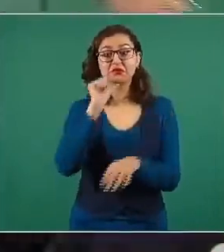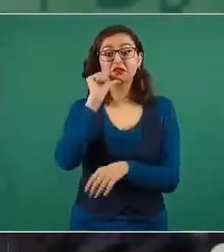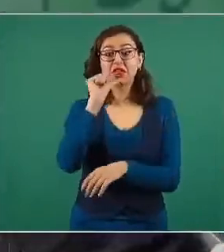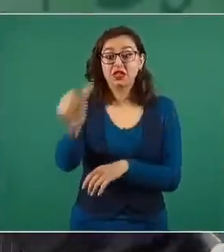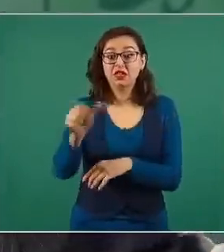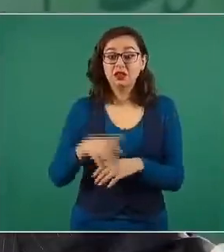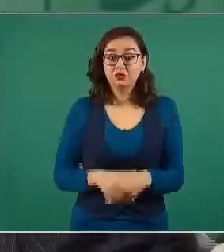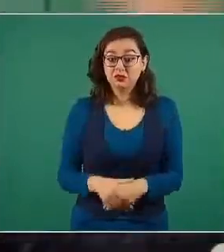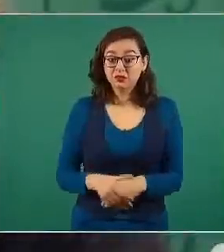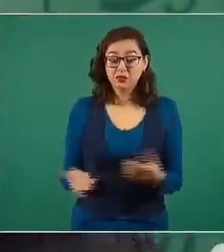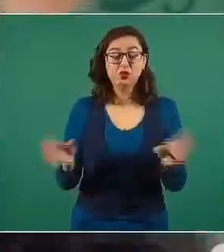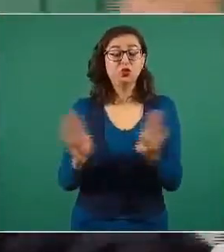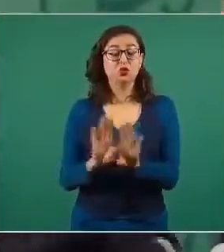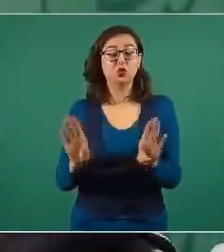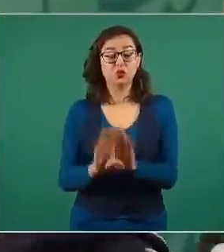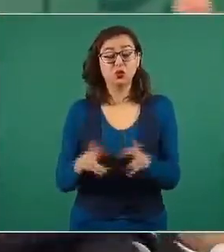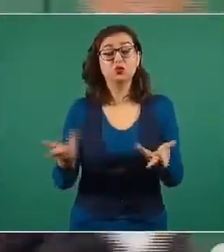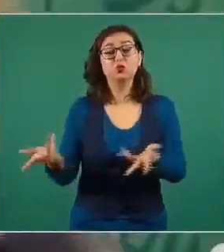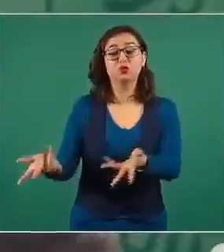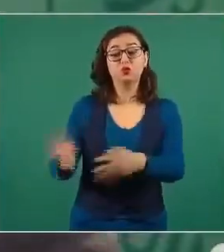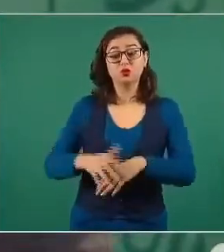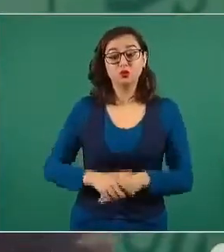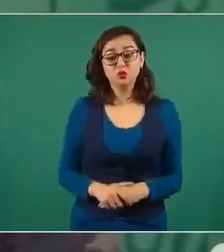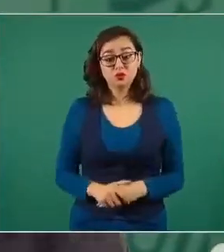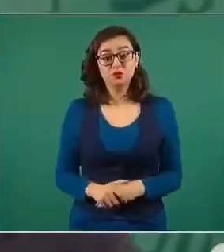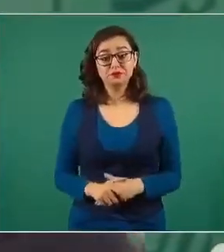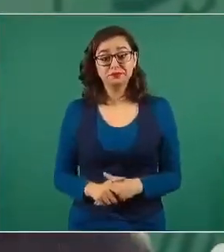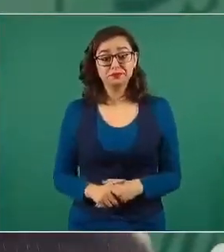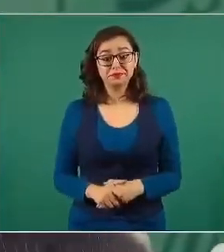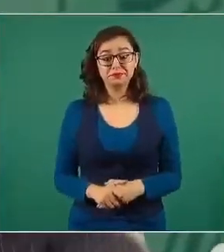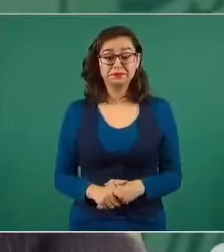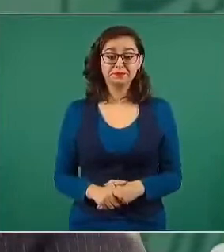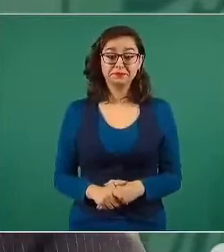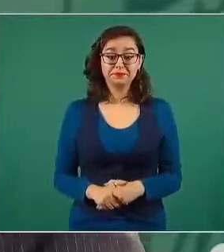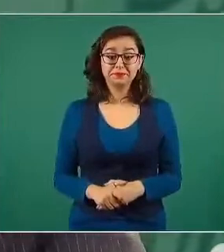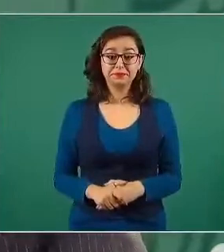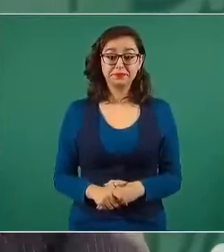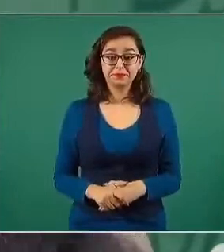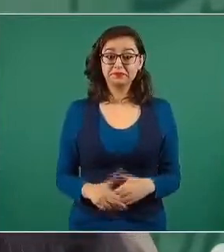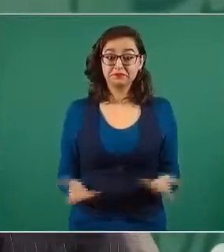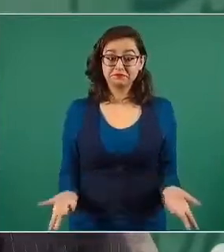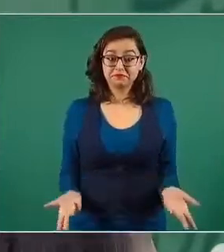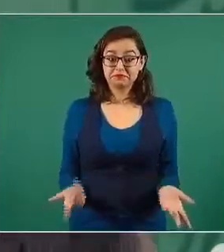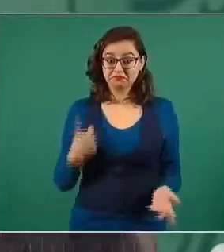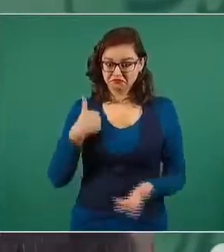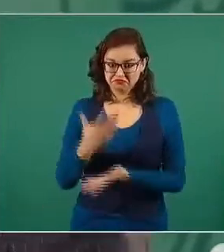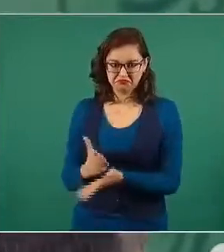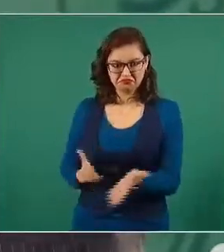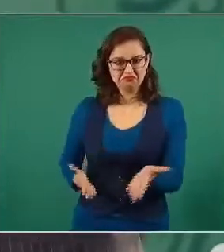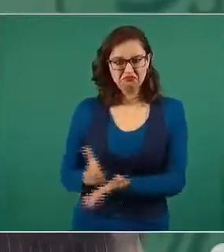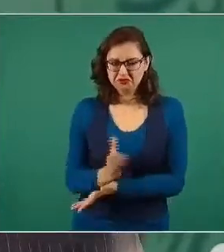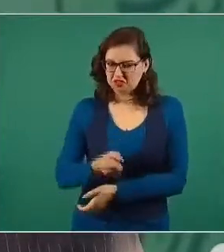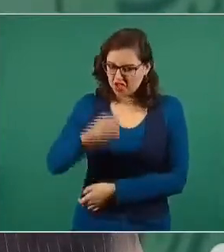ahí van a seguir, porque ni modo que se use la fuerza, ¿no?